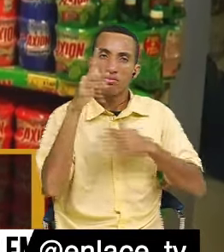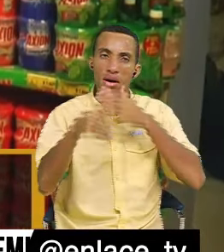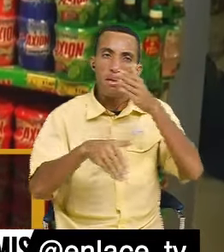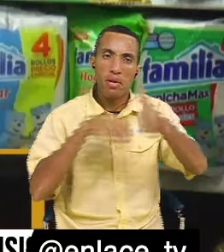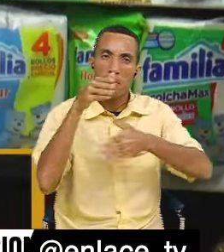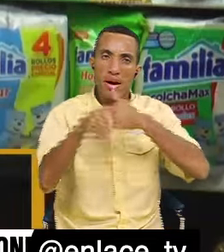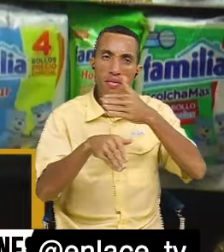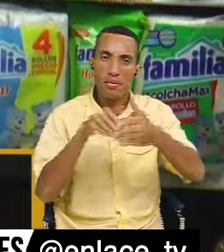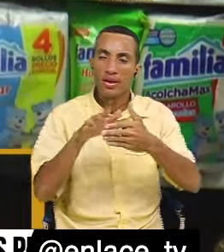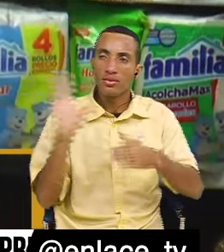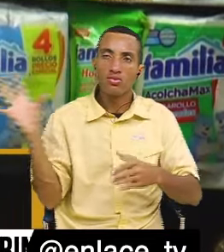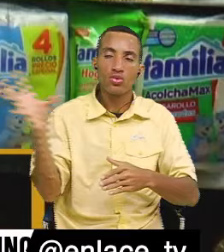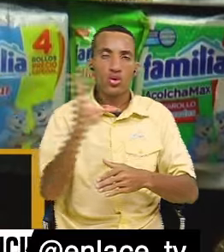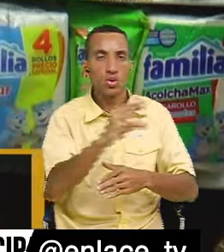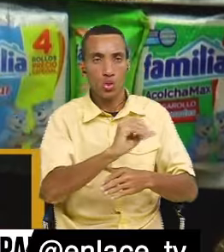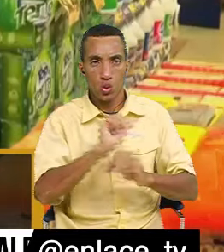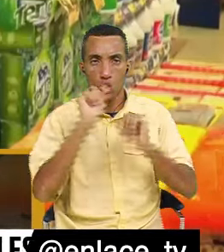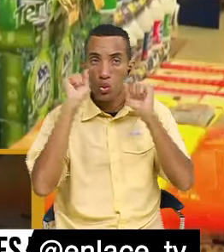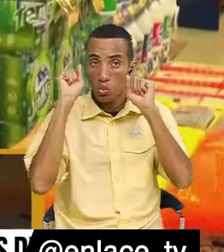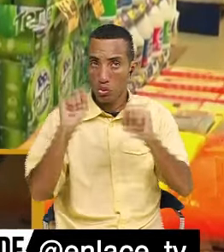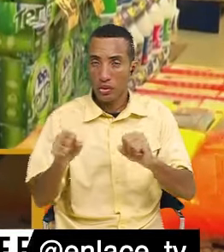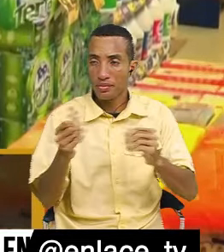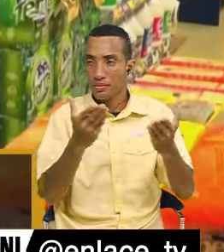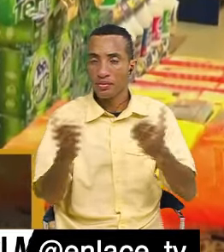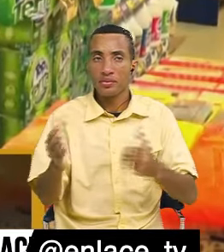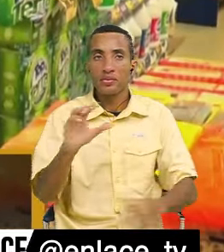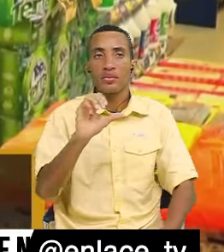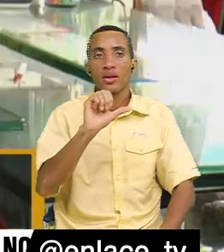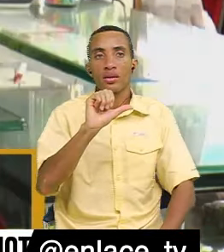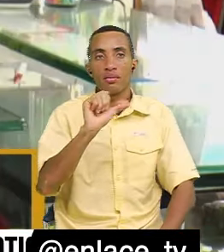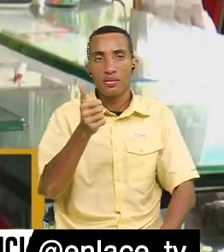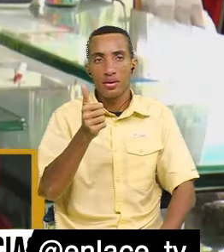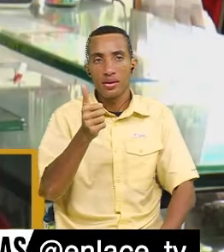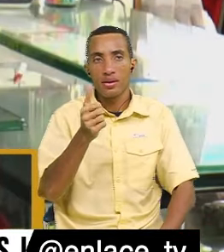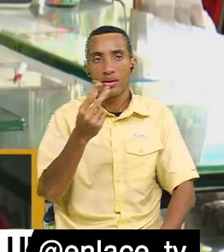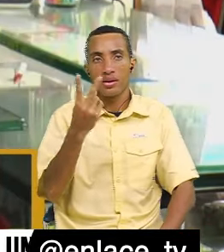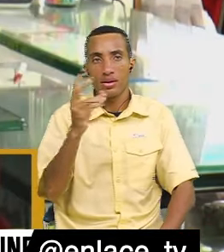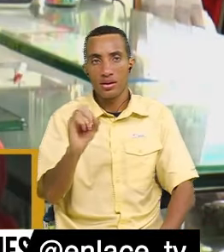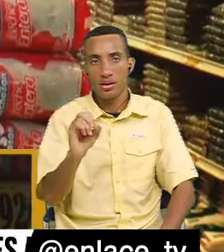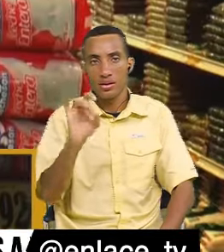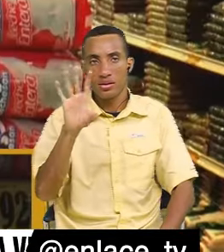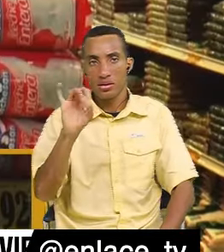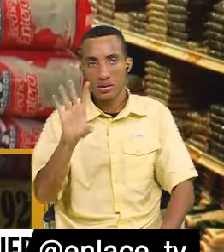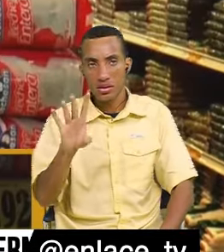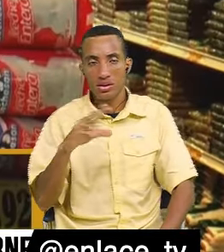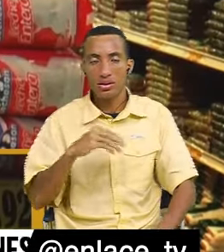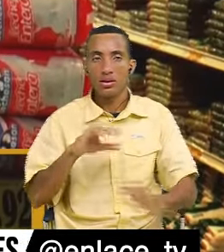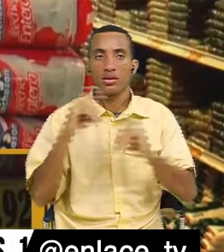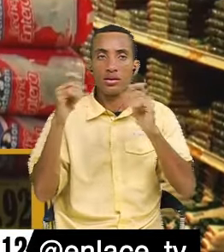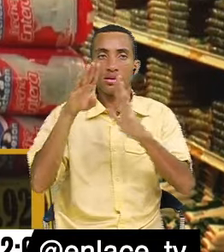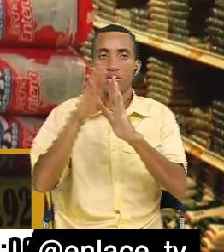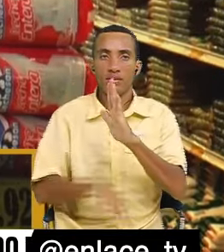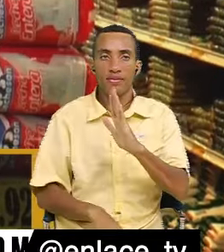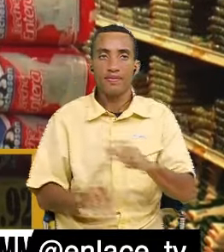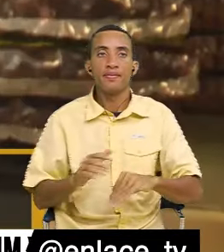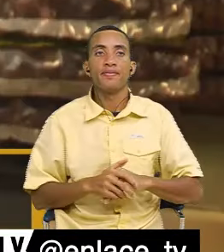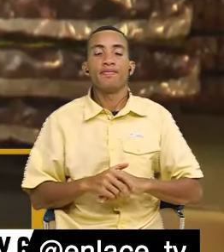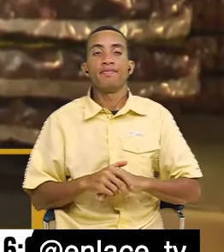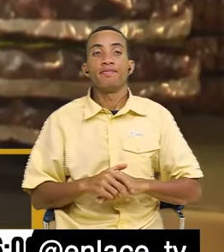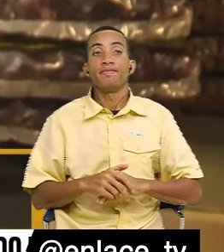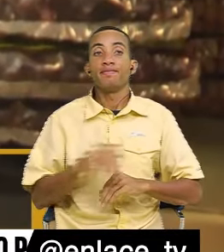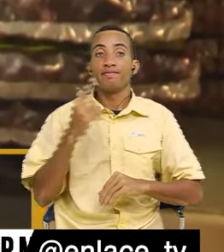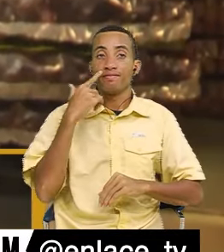parte del supermercado, todo, 20, 10 y 15% de descuento. Aprovechen. Además de ofrecer economía, calidad y